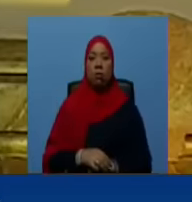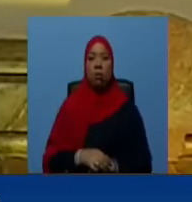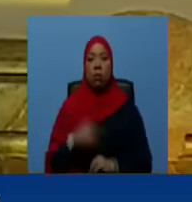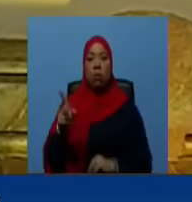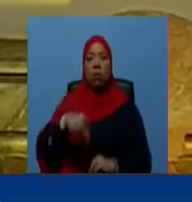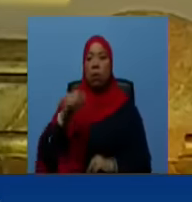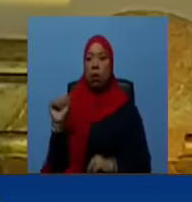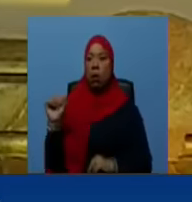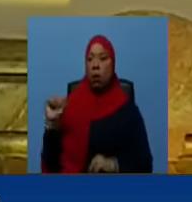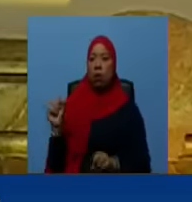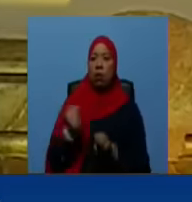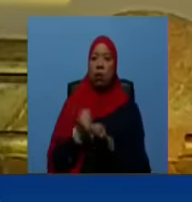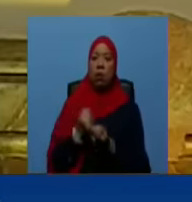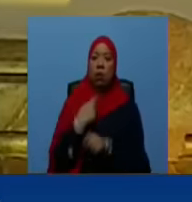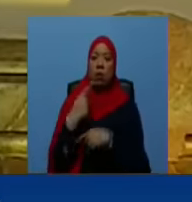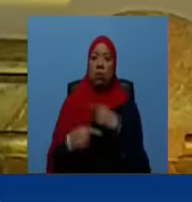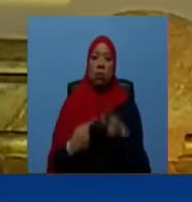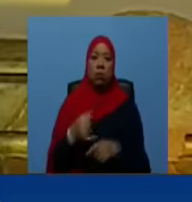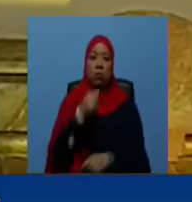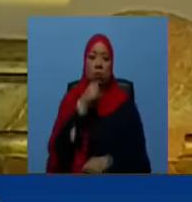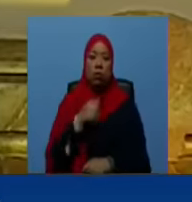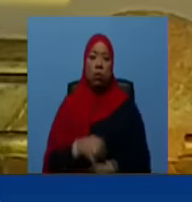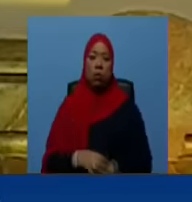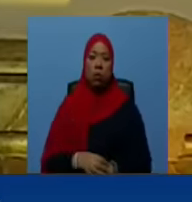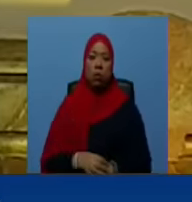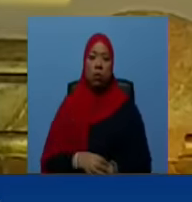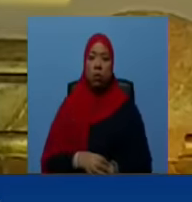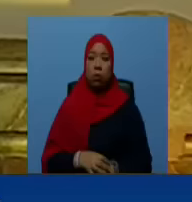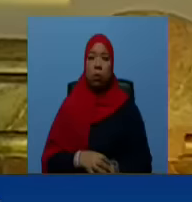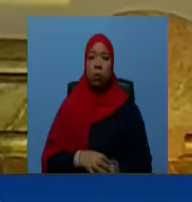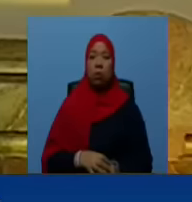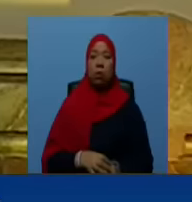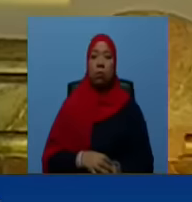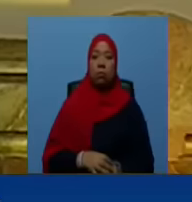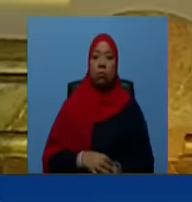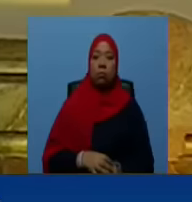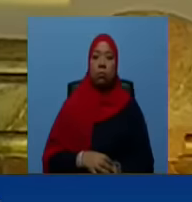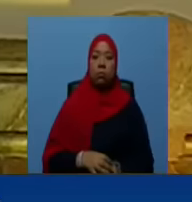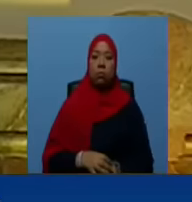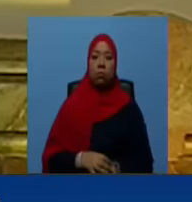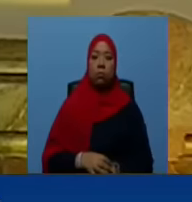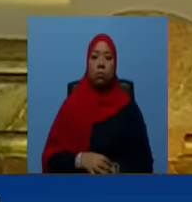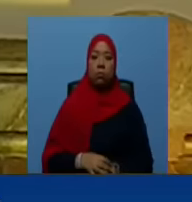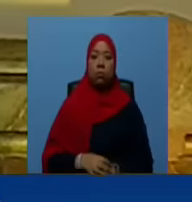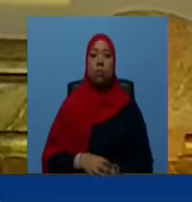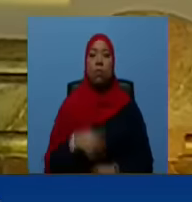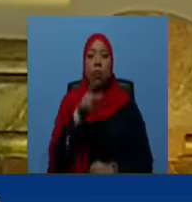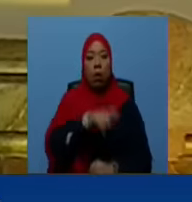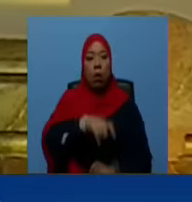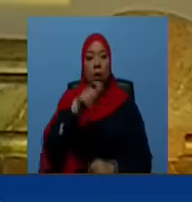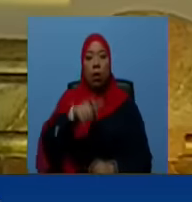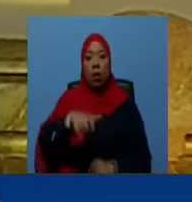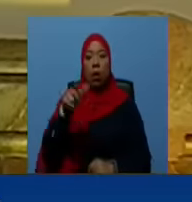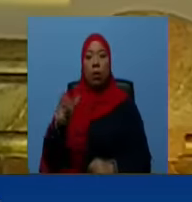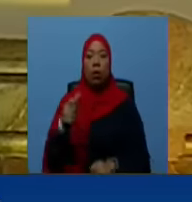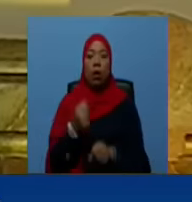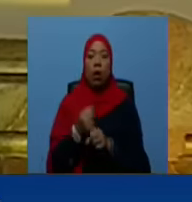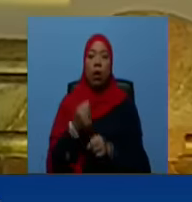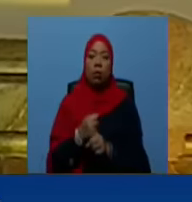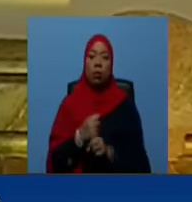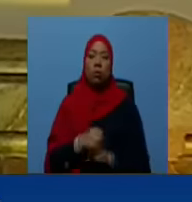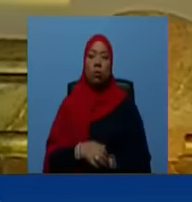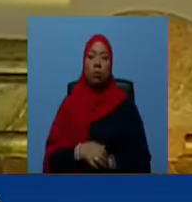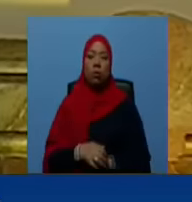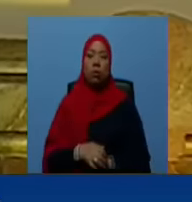policía científica, se logró la identificación de cada una de estas personas y